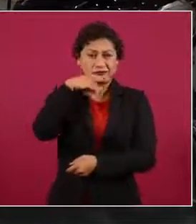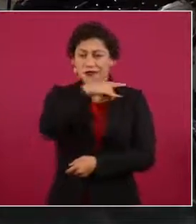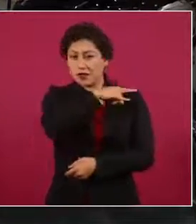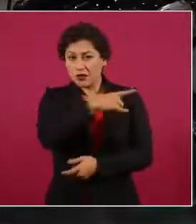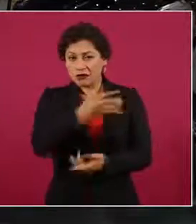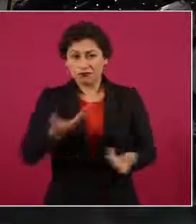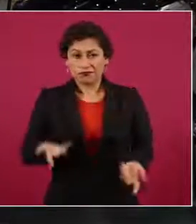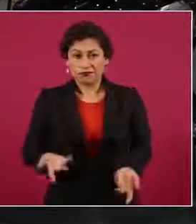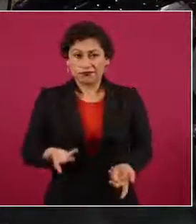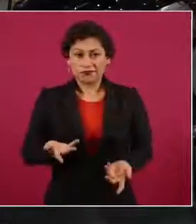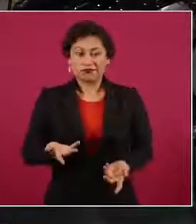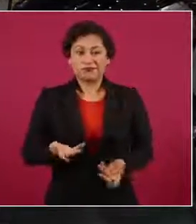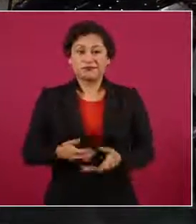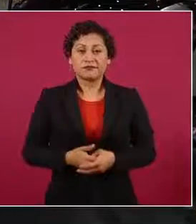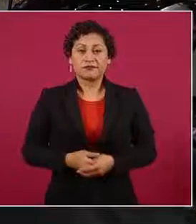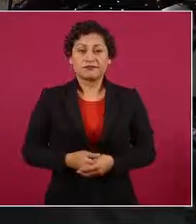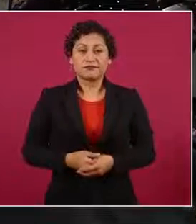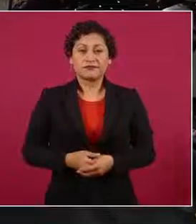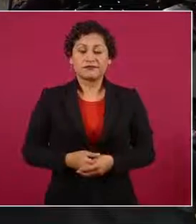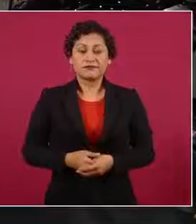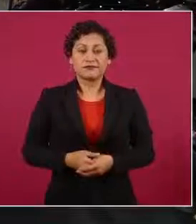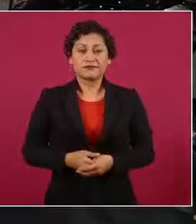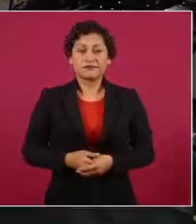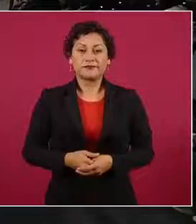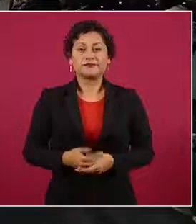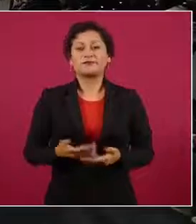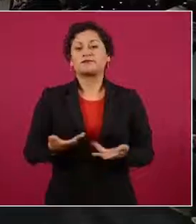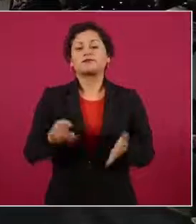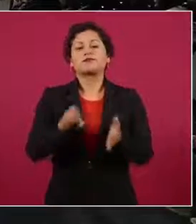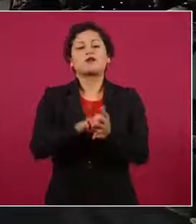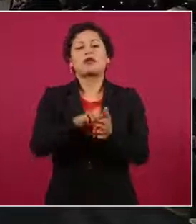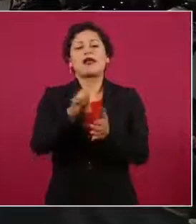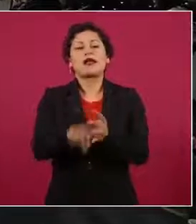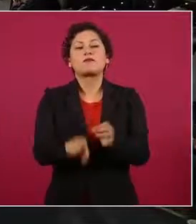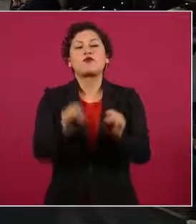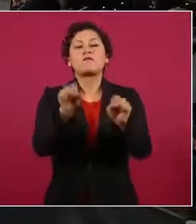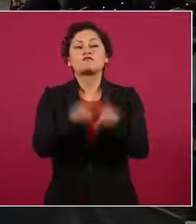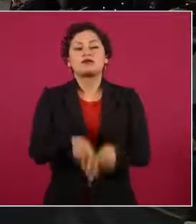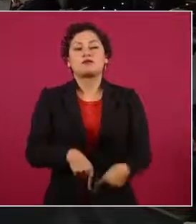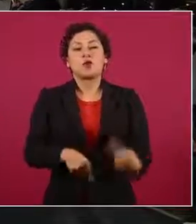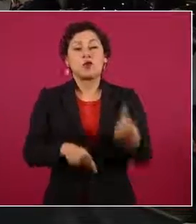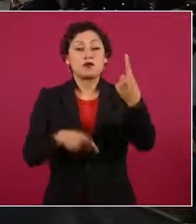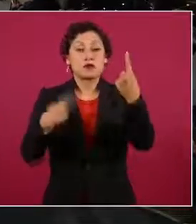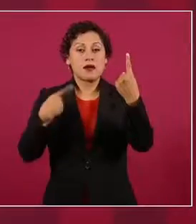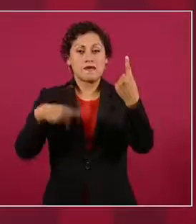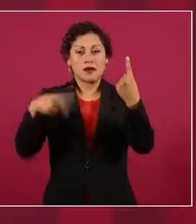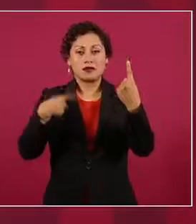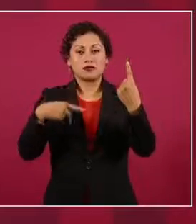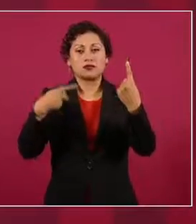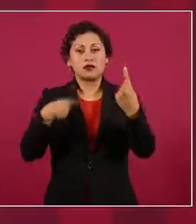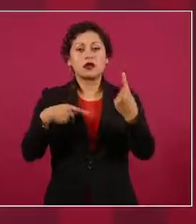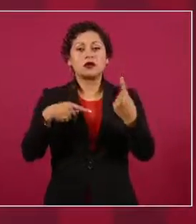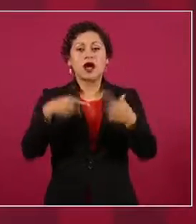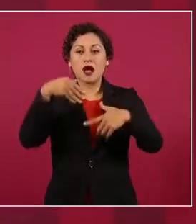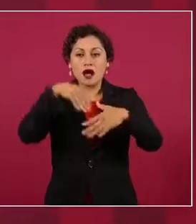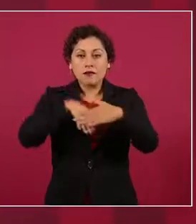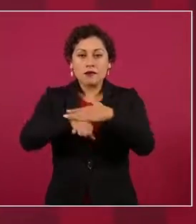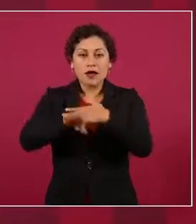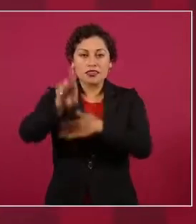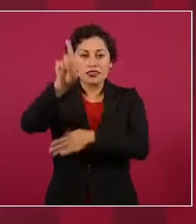El que va a la iglesia los domingos y olvida los mandamientos.